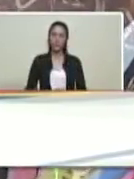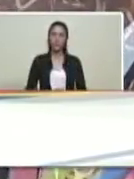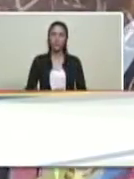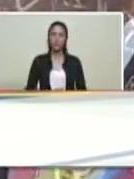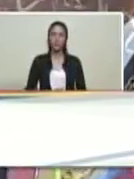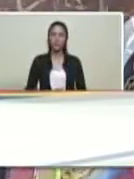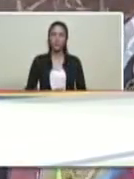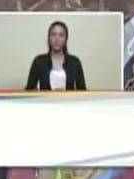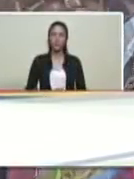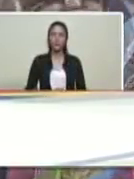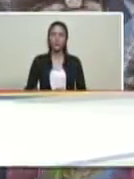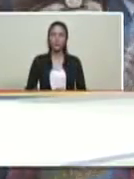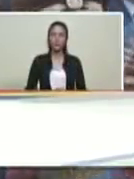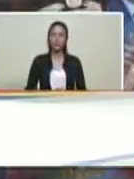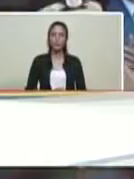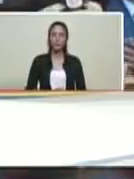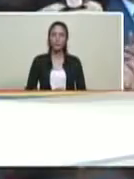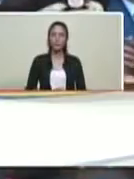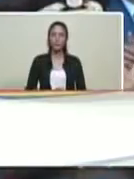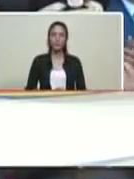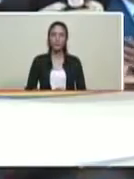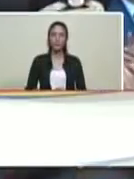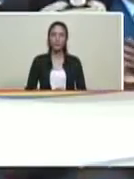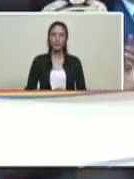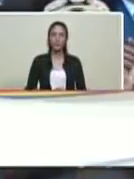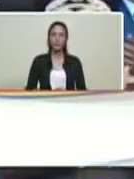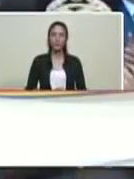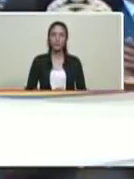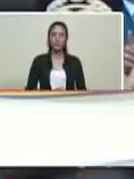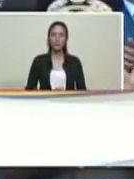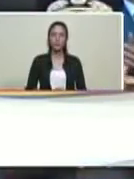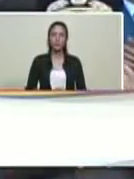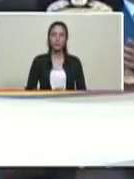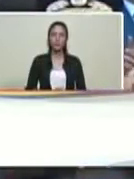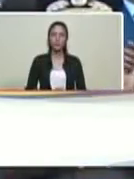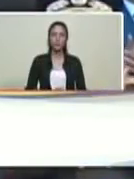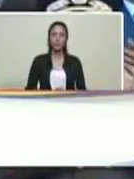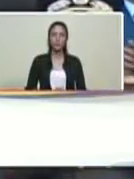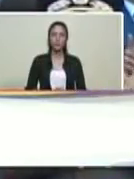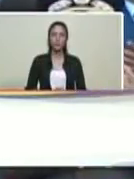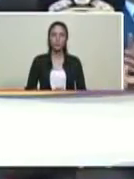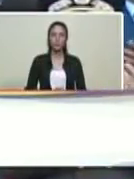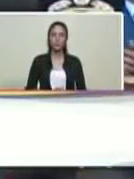y máxima lealtad comandante jefe de la fuerza armada nacional bolivariana